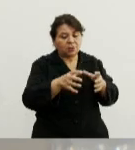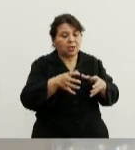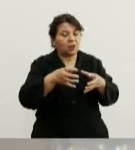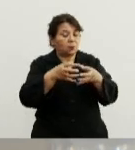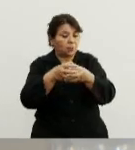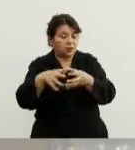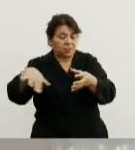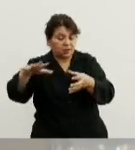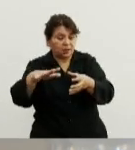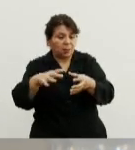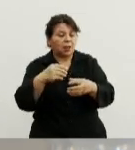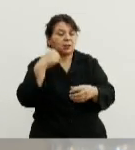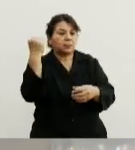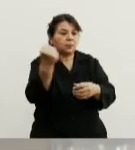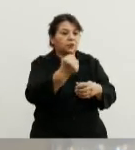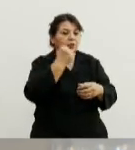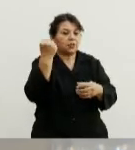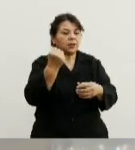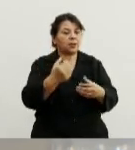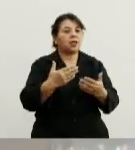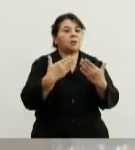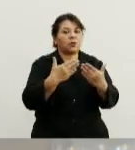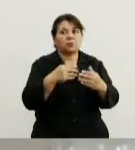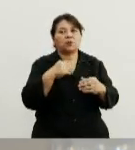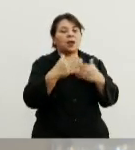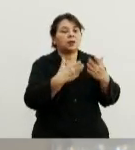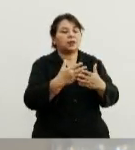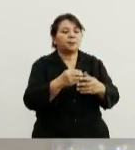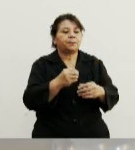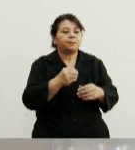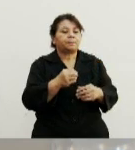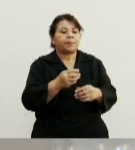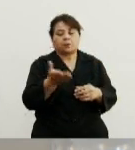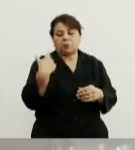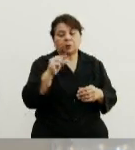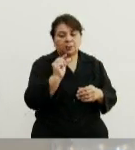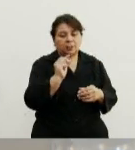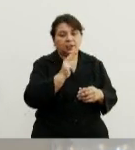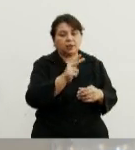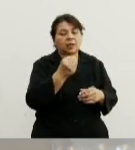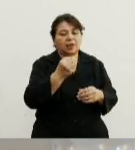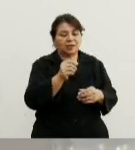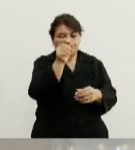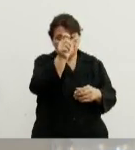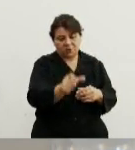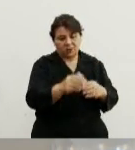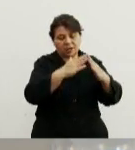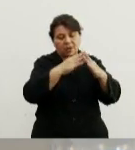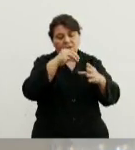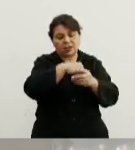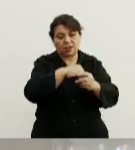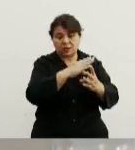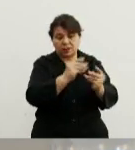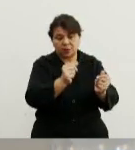indudablemente y aquí como dije recién al finalizar su cuarentena se realizan los